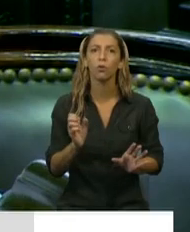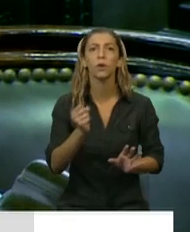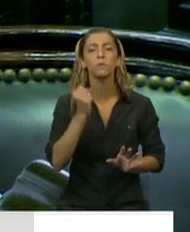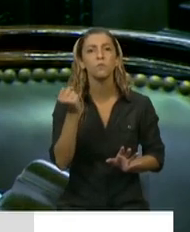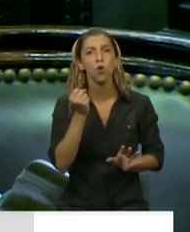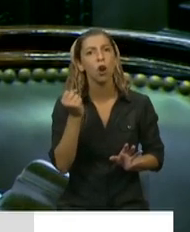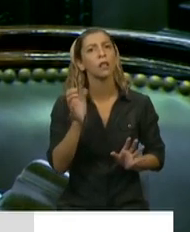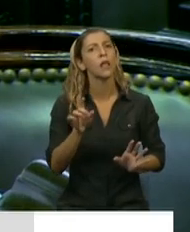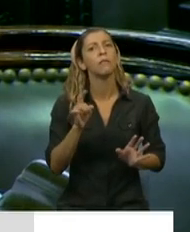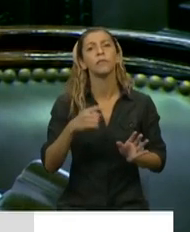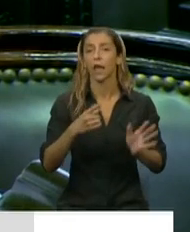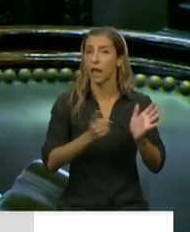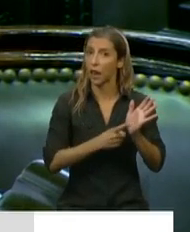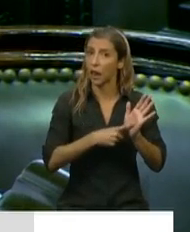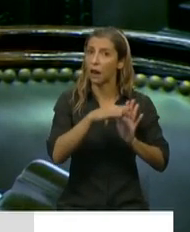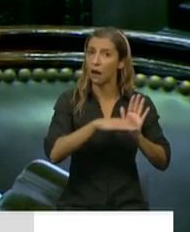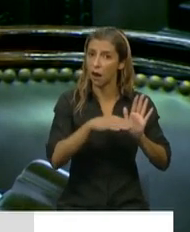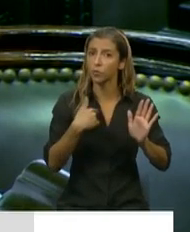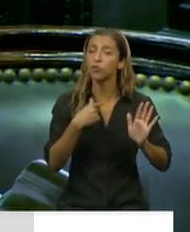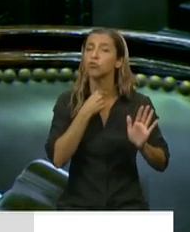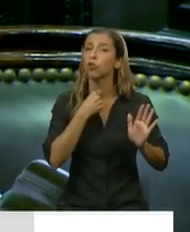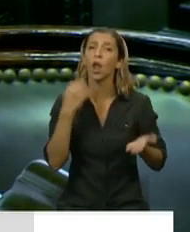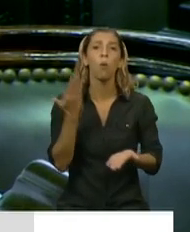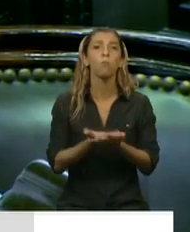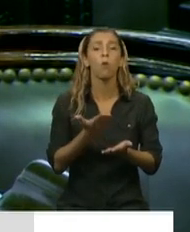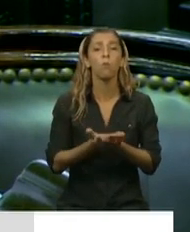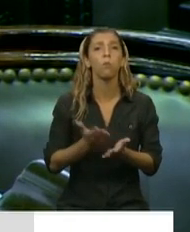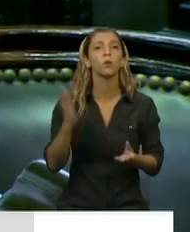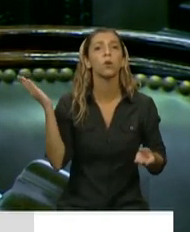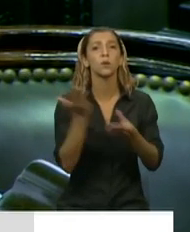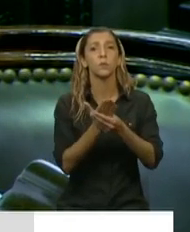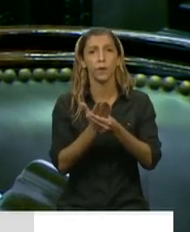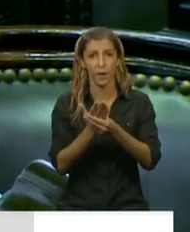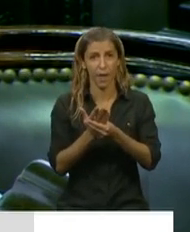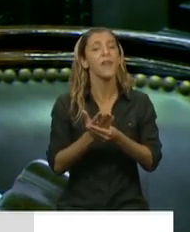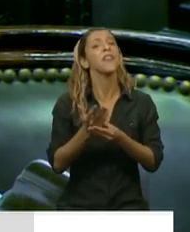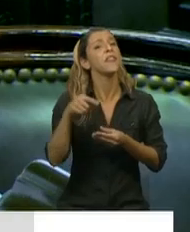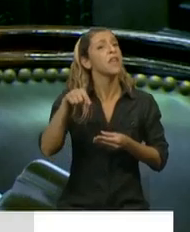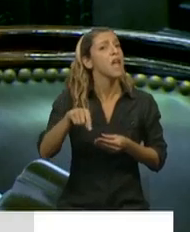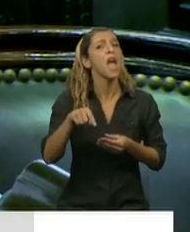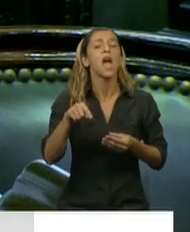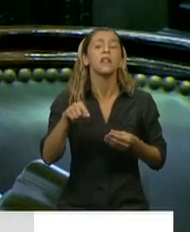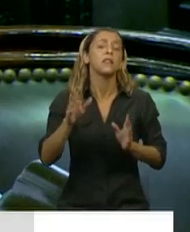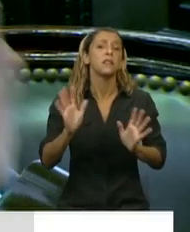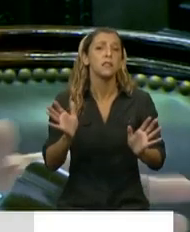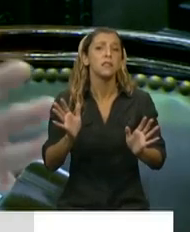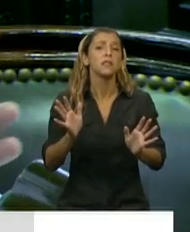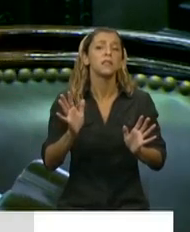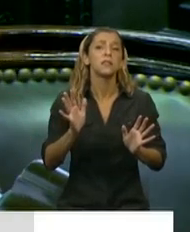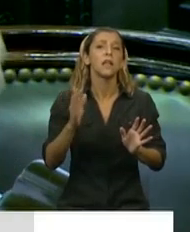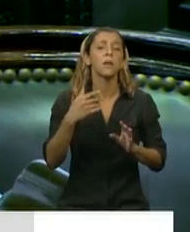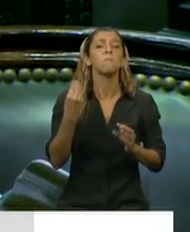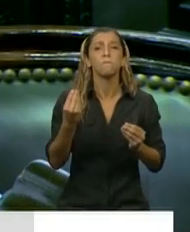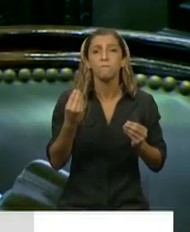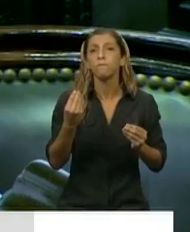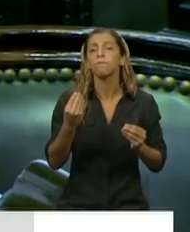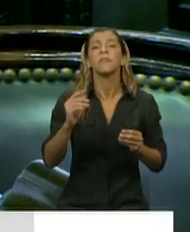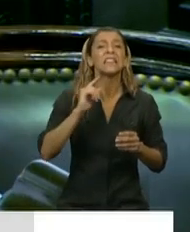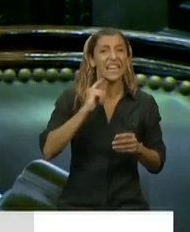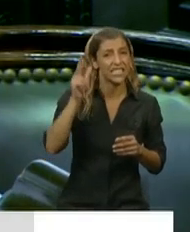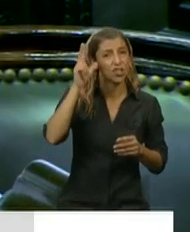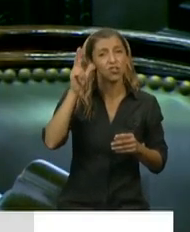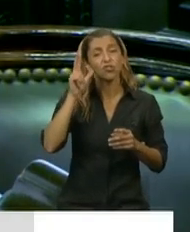Que nosotros no avalamos este consenso para no poner en discusión en el Congreso Nacional los principales padecimientos y medidas para resolver los